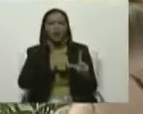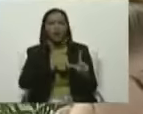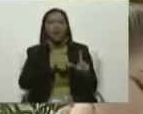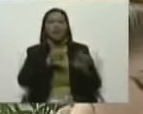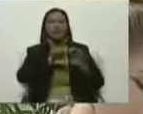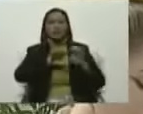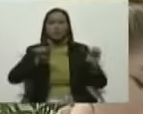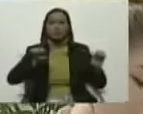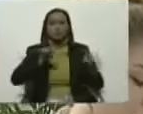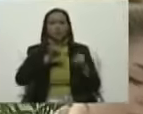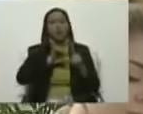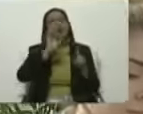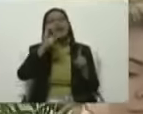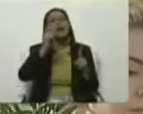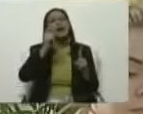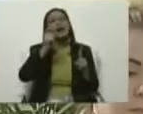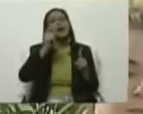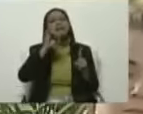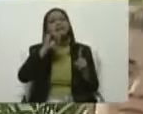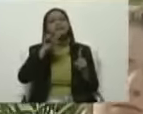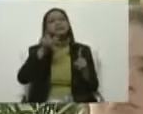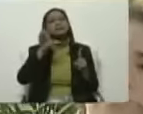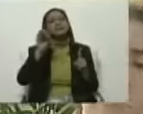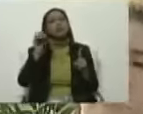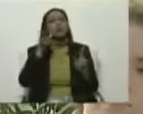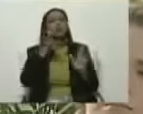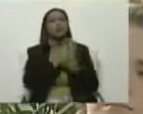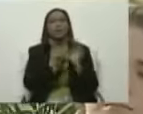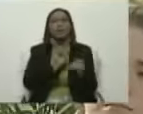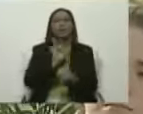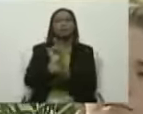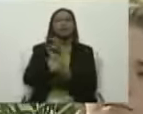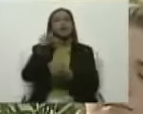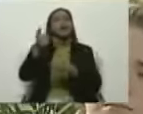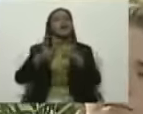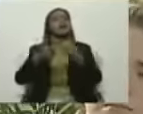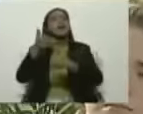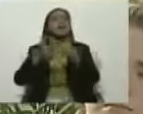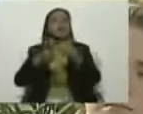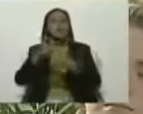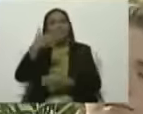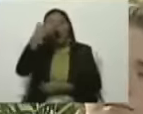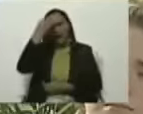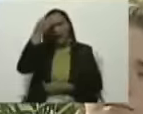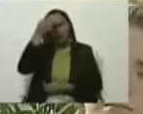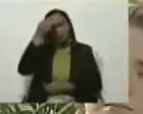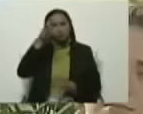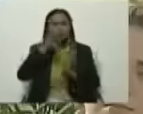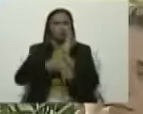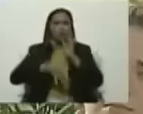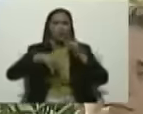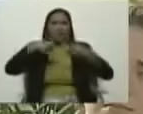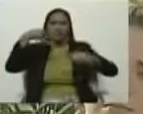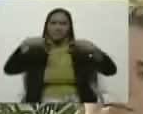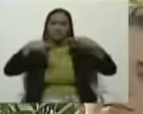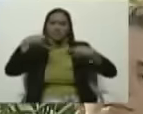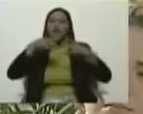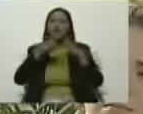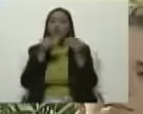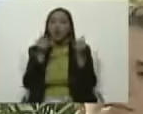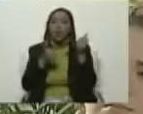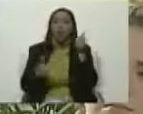Elsa Castillo tildó de títere al candidato de la Mesa de la Unidad, Edmundo González, por tener un acompañamiento en toda su